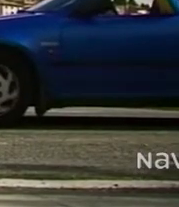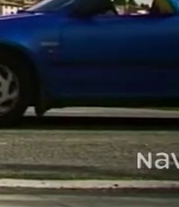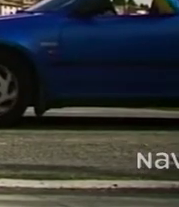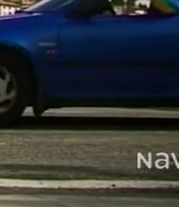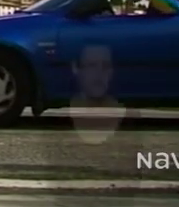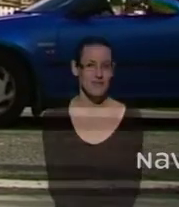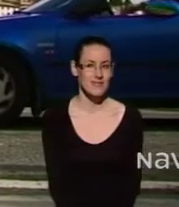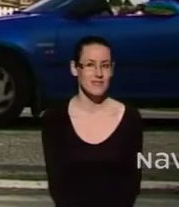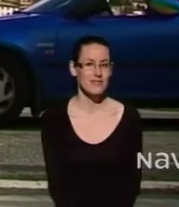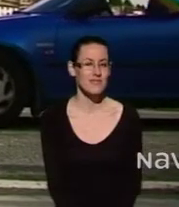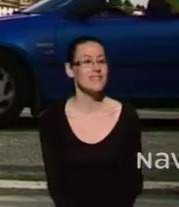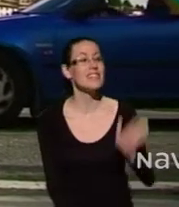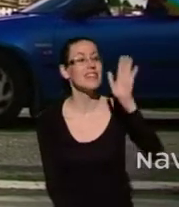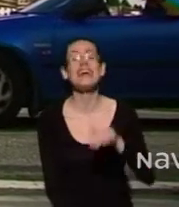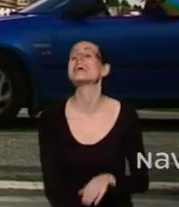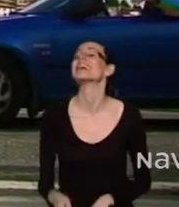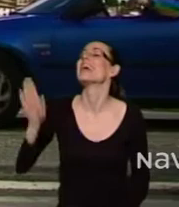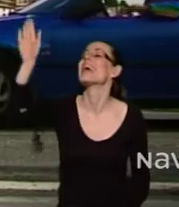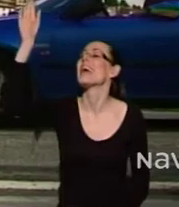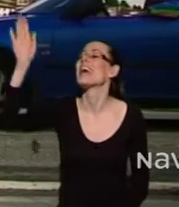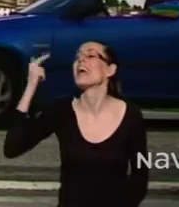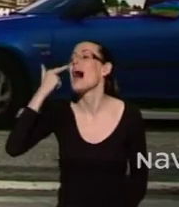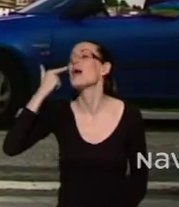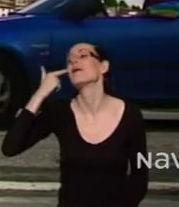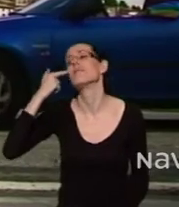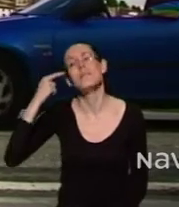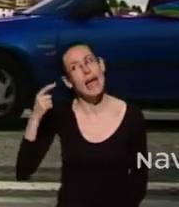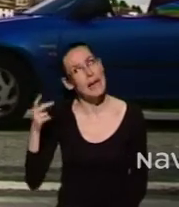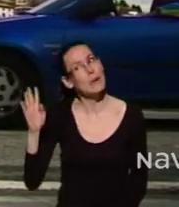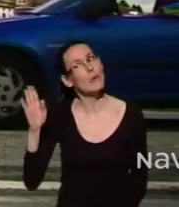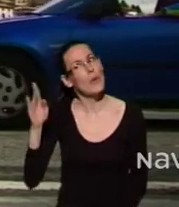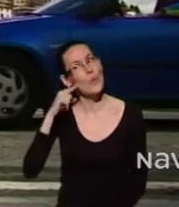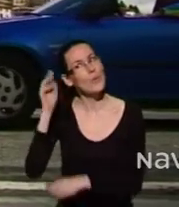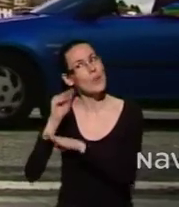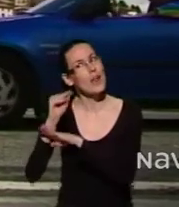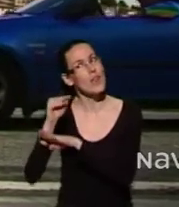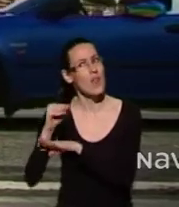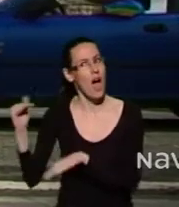¡Ey! ¿Qué pasa? Mira por dónde vas. Póngate cuidado.